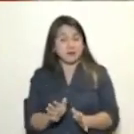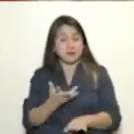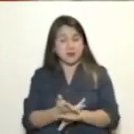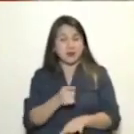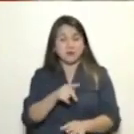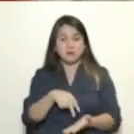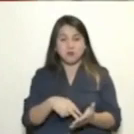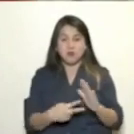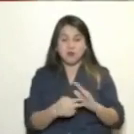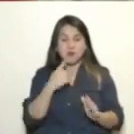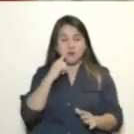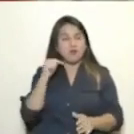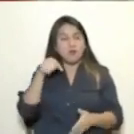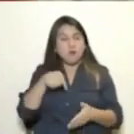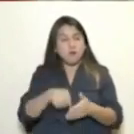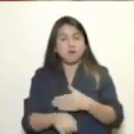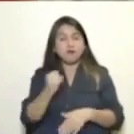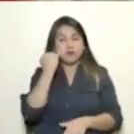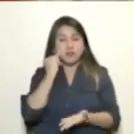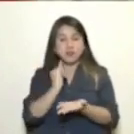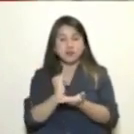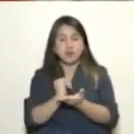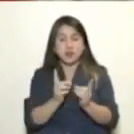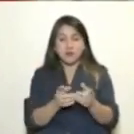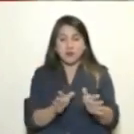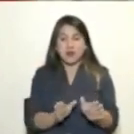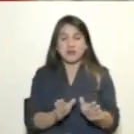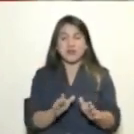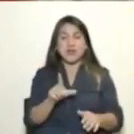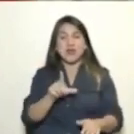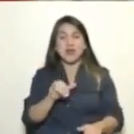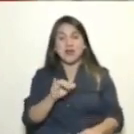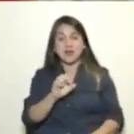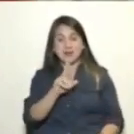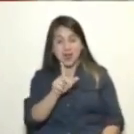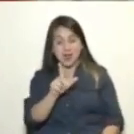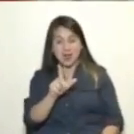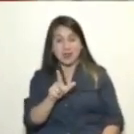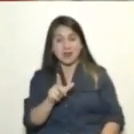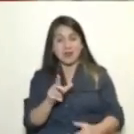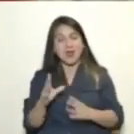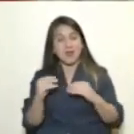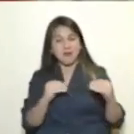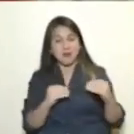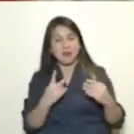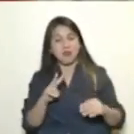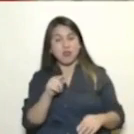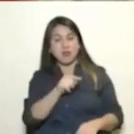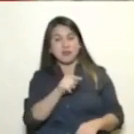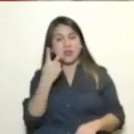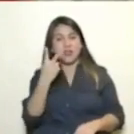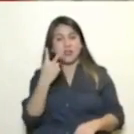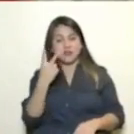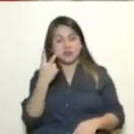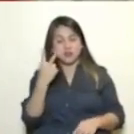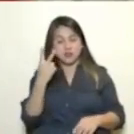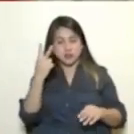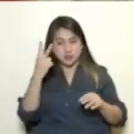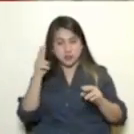crisis profunda, la institución democracia, la democracia liberal está agotada. Hablemos de esas, de esas dos